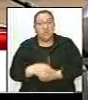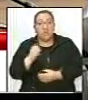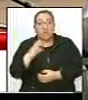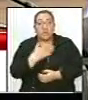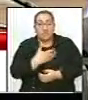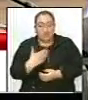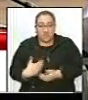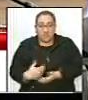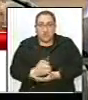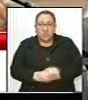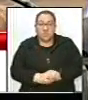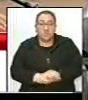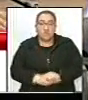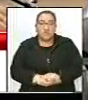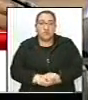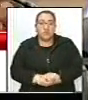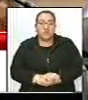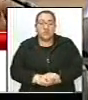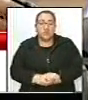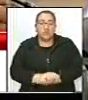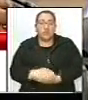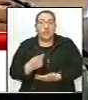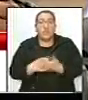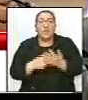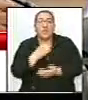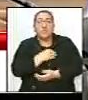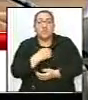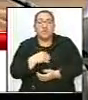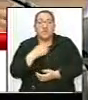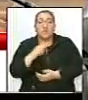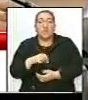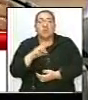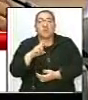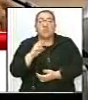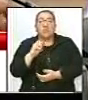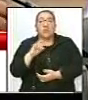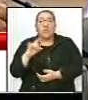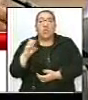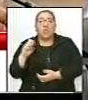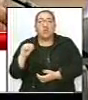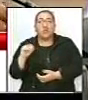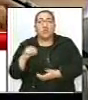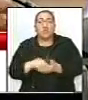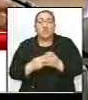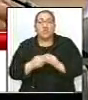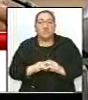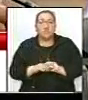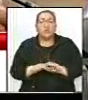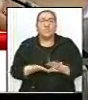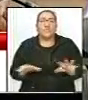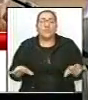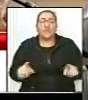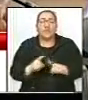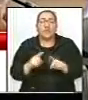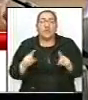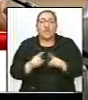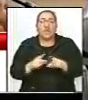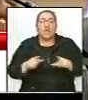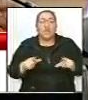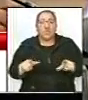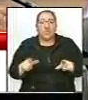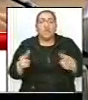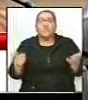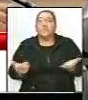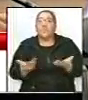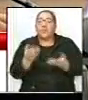que el Ministerio de la Producción es un ministerio que abarca varias unidades ejecutoras